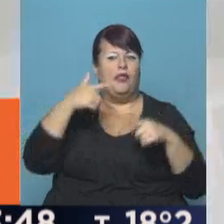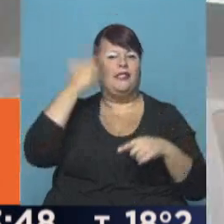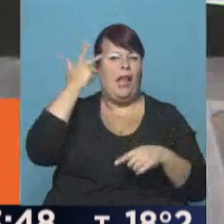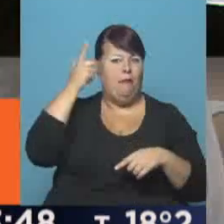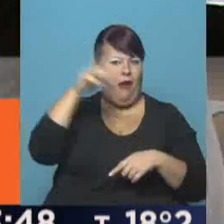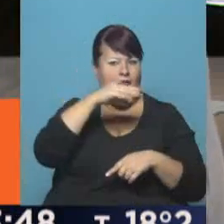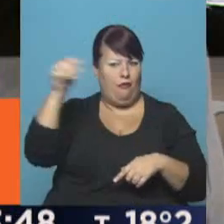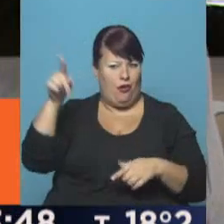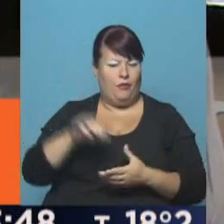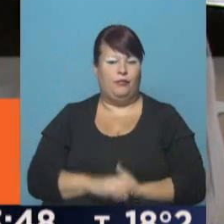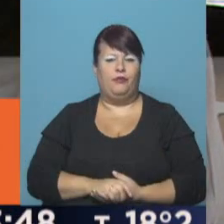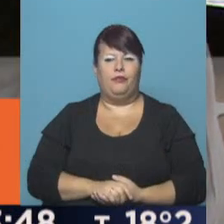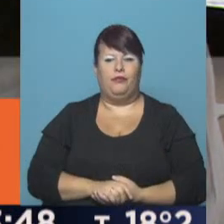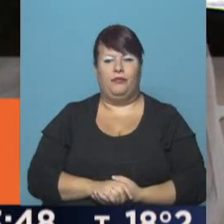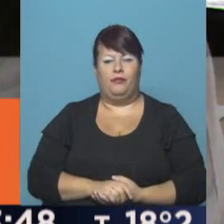Paulo.